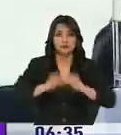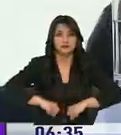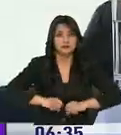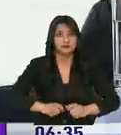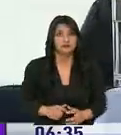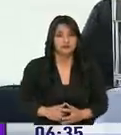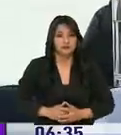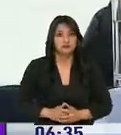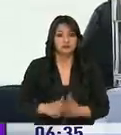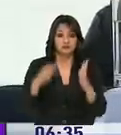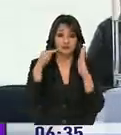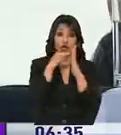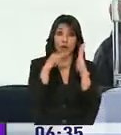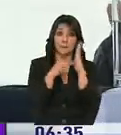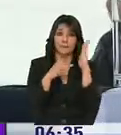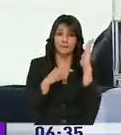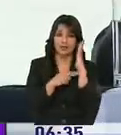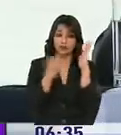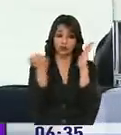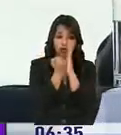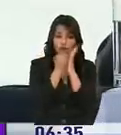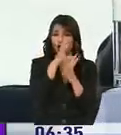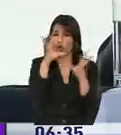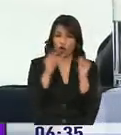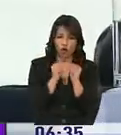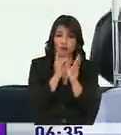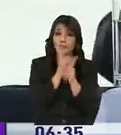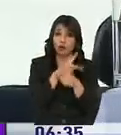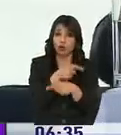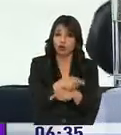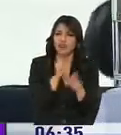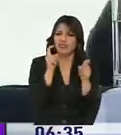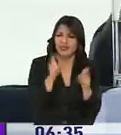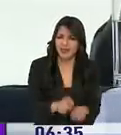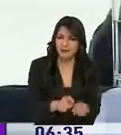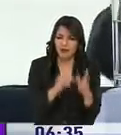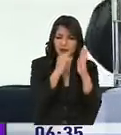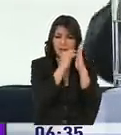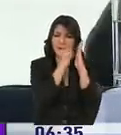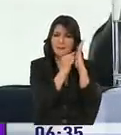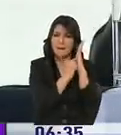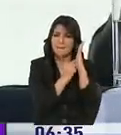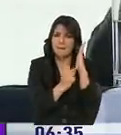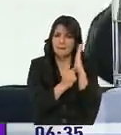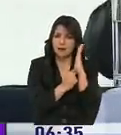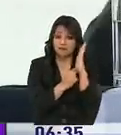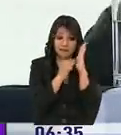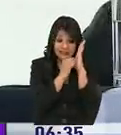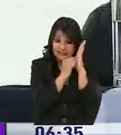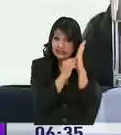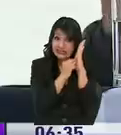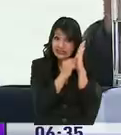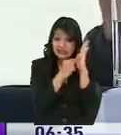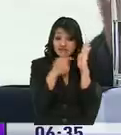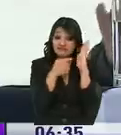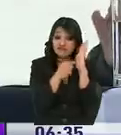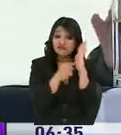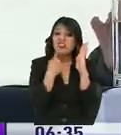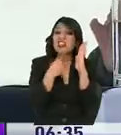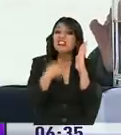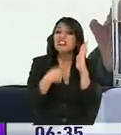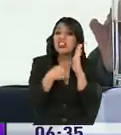Todas las normas de etiquetado y publicidad de los productos lácteos deben describir exactamente lo que contiene el